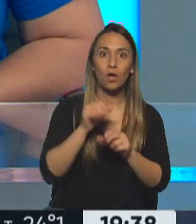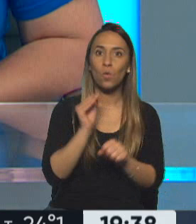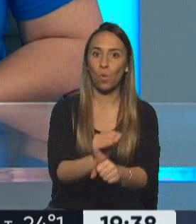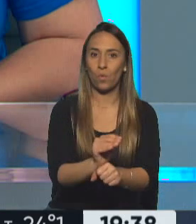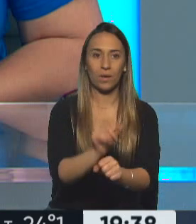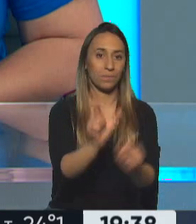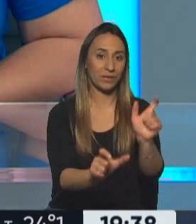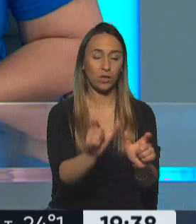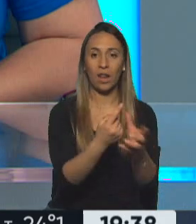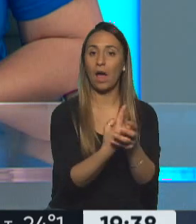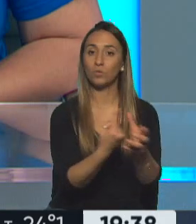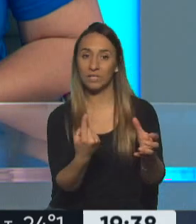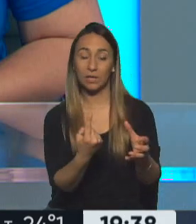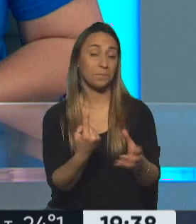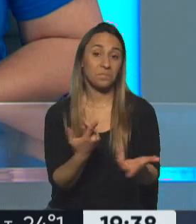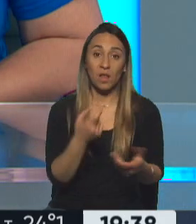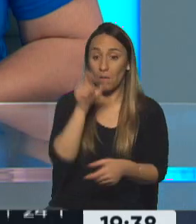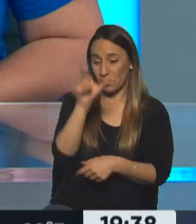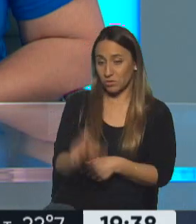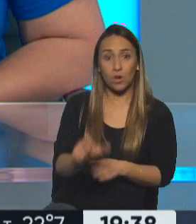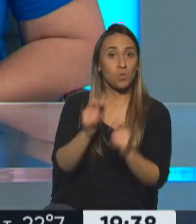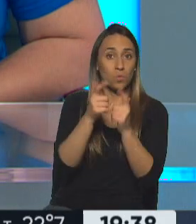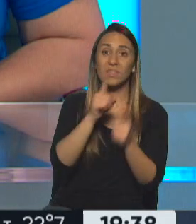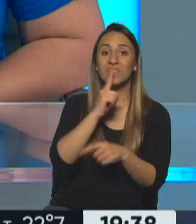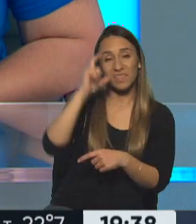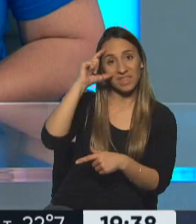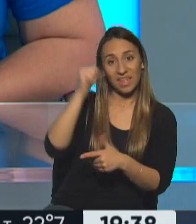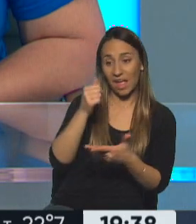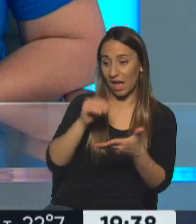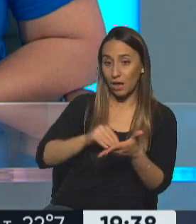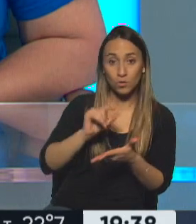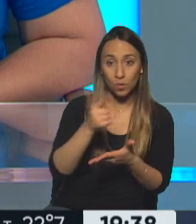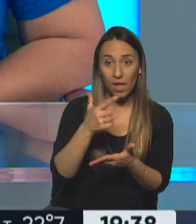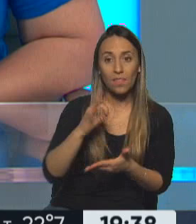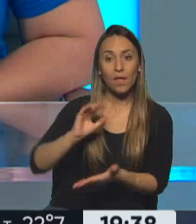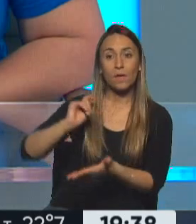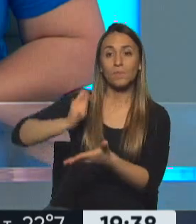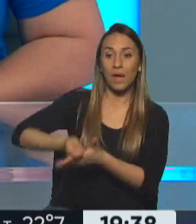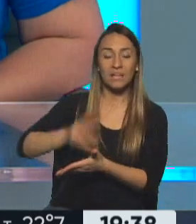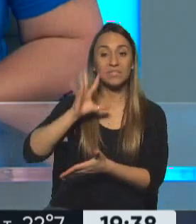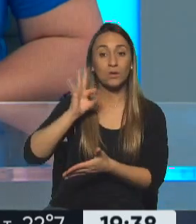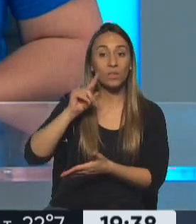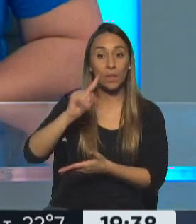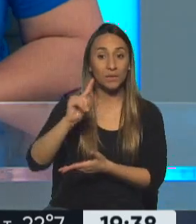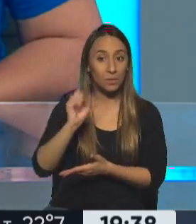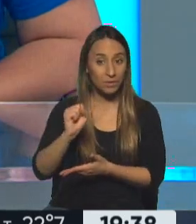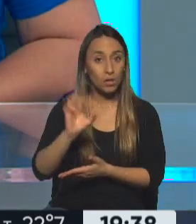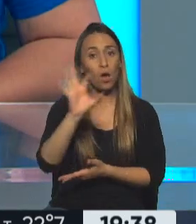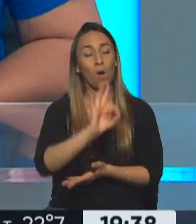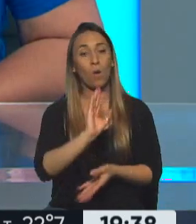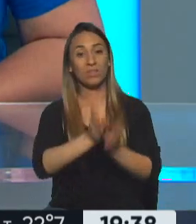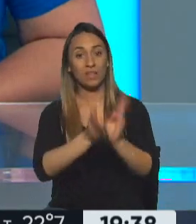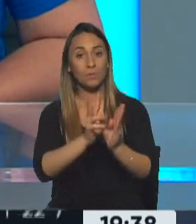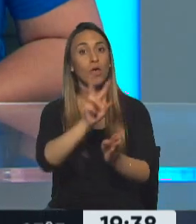una persona que no tiene un diagnóstico de TEA tiene que pagar un diagnóstico 50.000 pesos o por un tratamiento 200.000